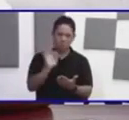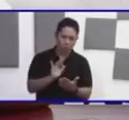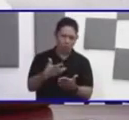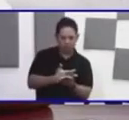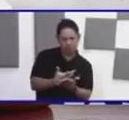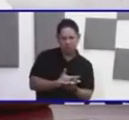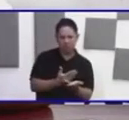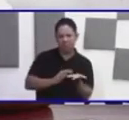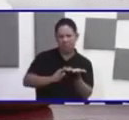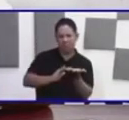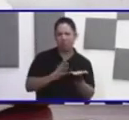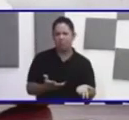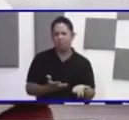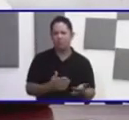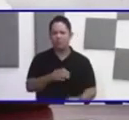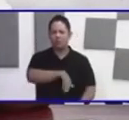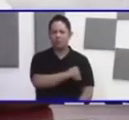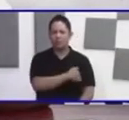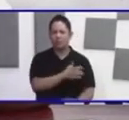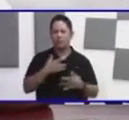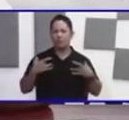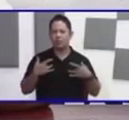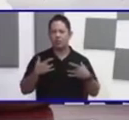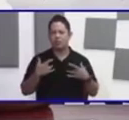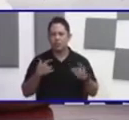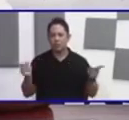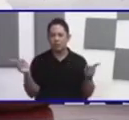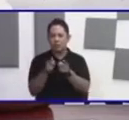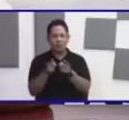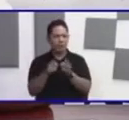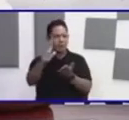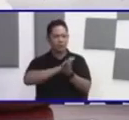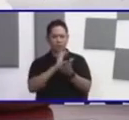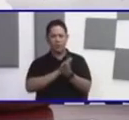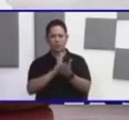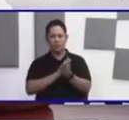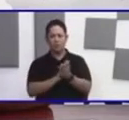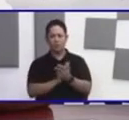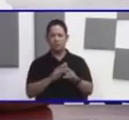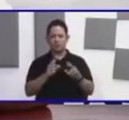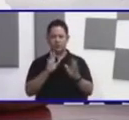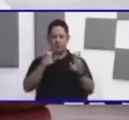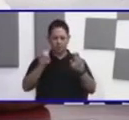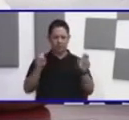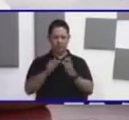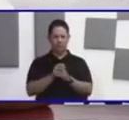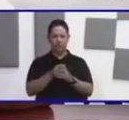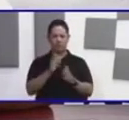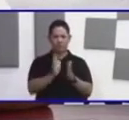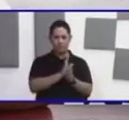hacer. Entonces, para concluir, básicamente dice el concepto que, además de lo anterior, la mencionada